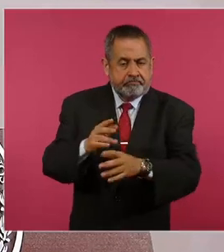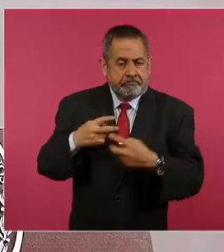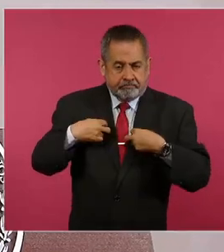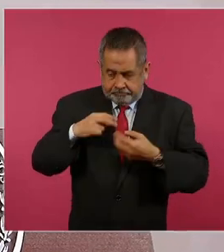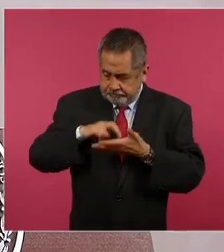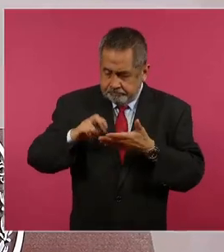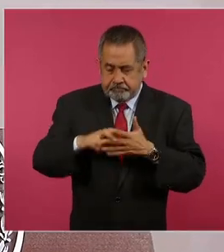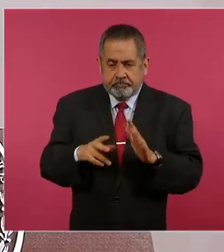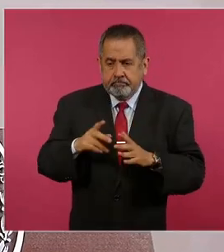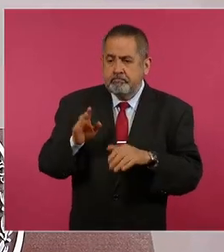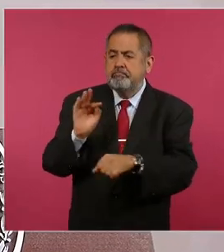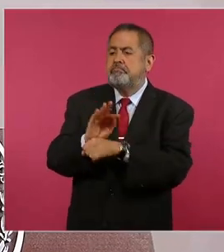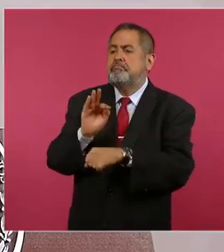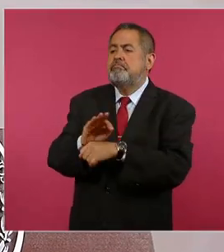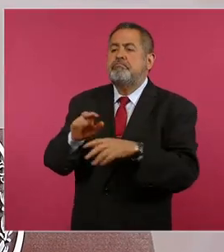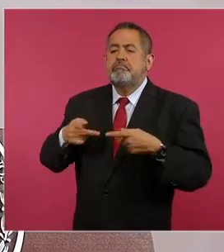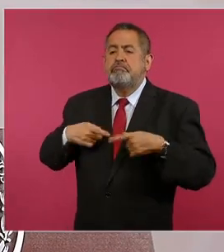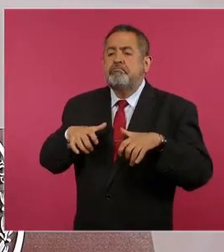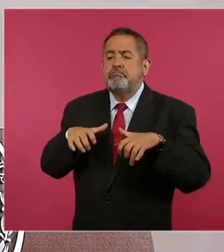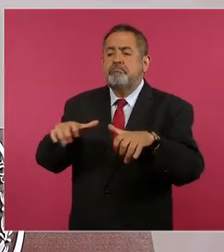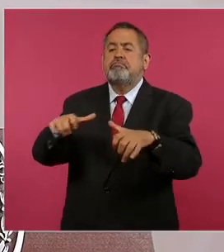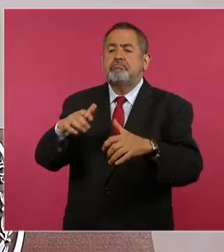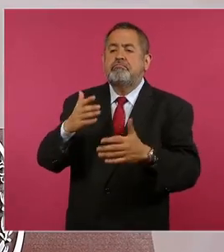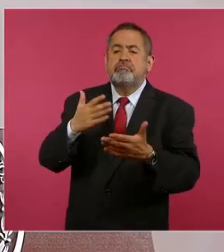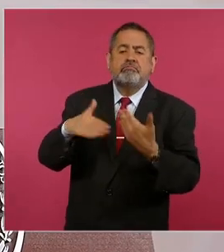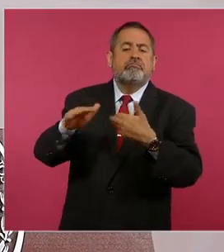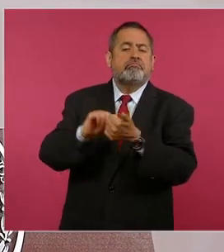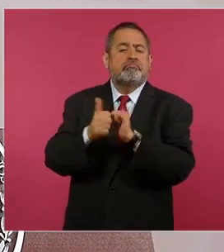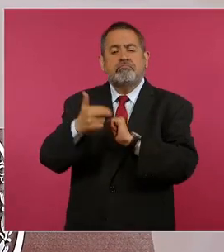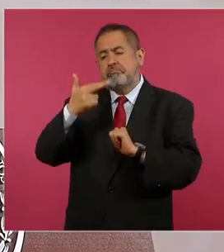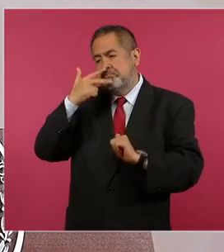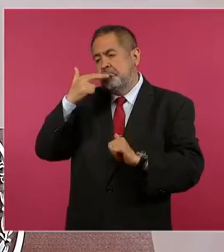en bien de la humanidad, en bien de nuestros pueblos.